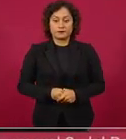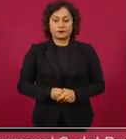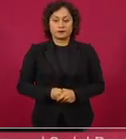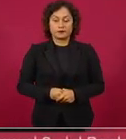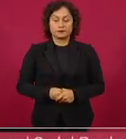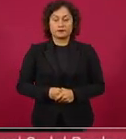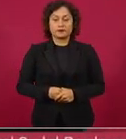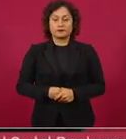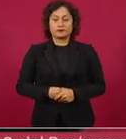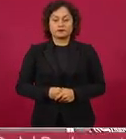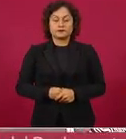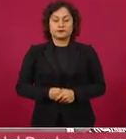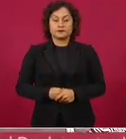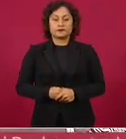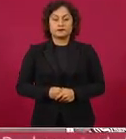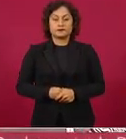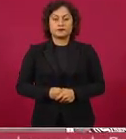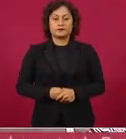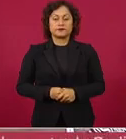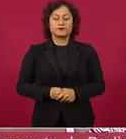me llama mucho la atención, pues.